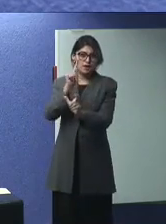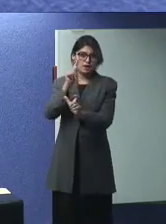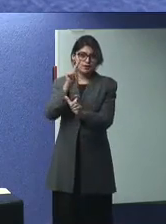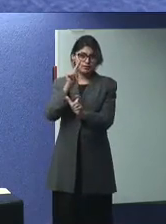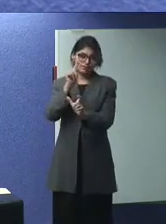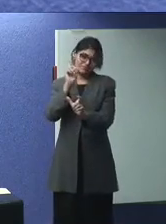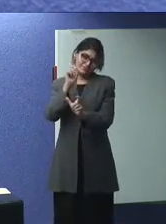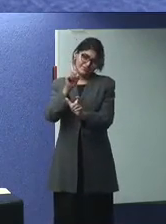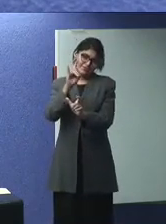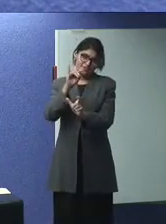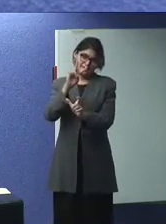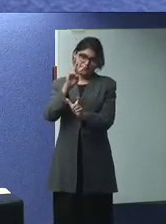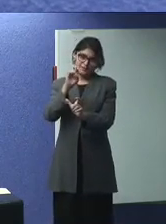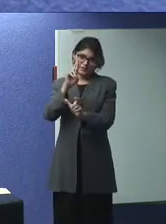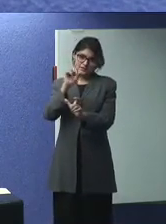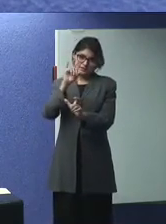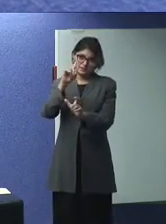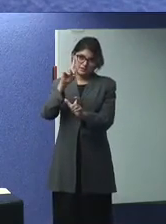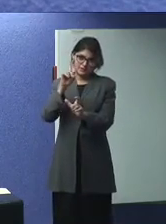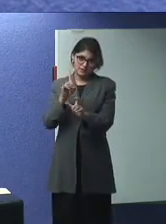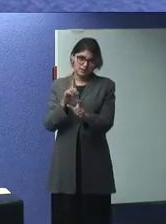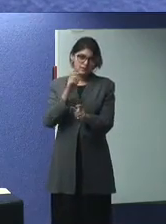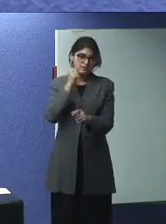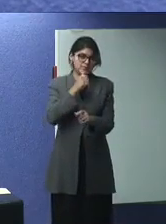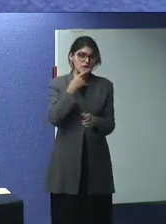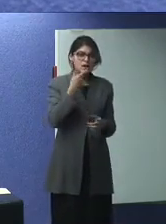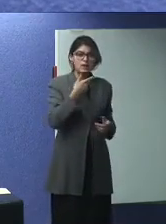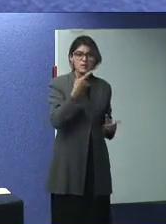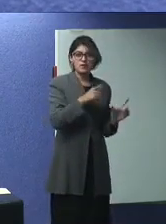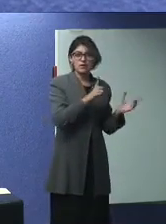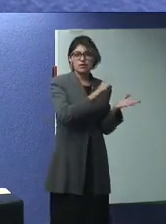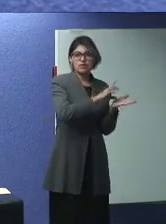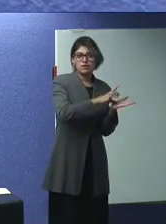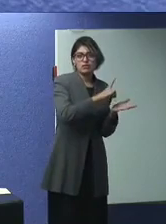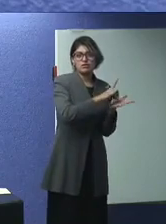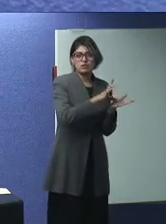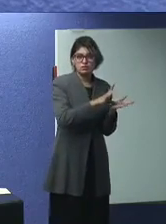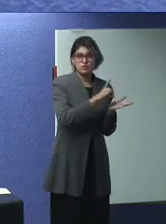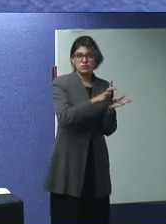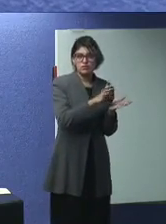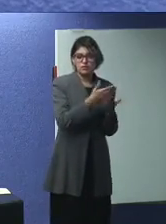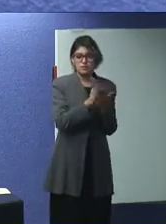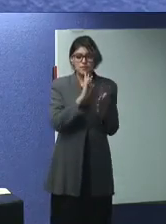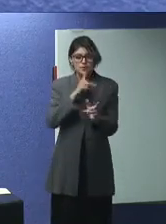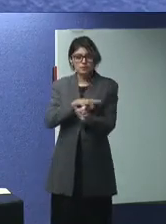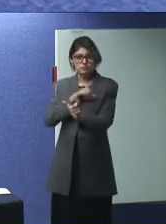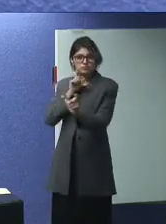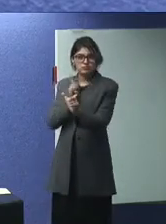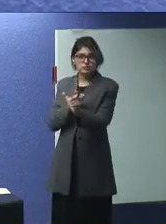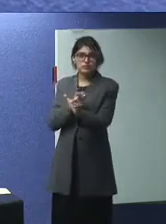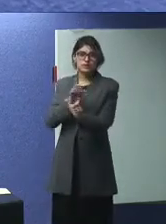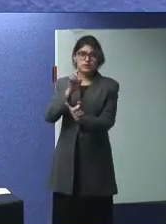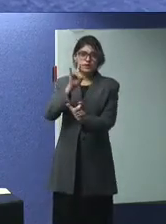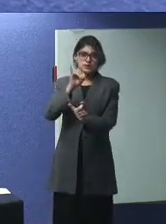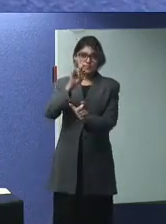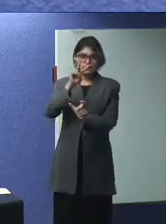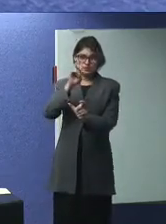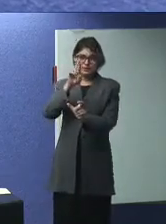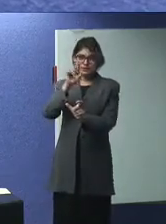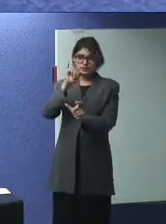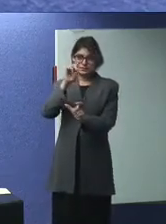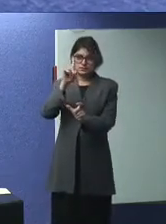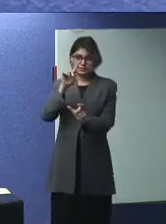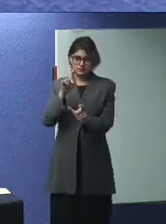seguir hablando de la discapacidad. Es necesario garantizar el derecho a la accesibilidad de las personas con discapacidad, insisto, en